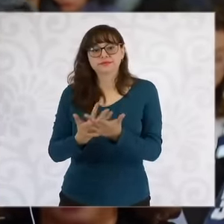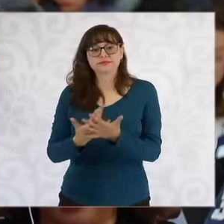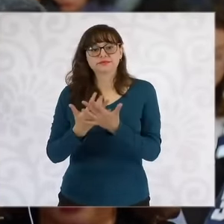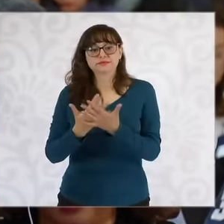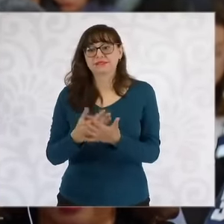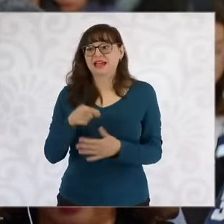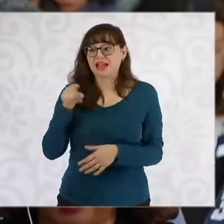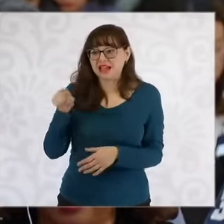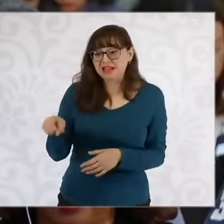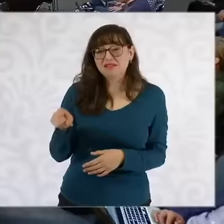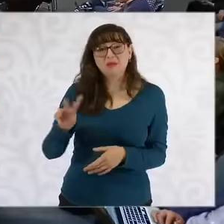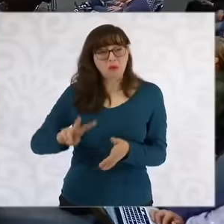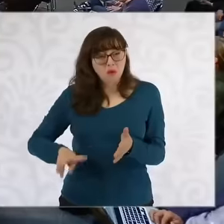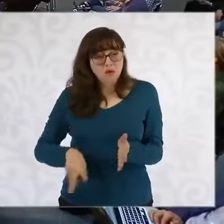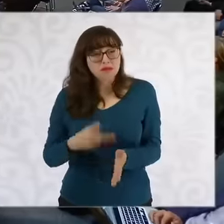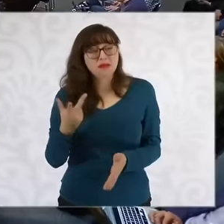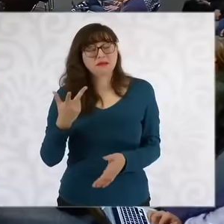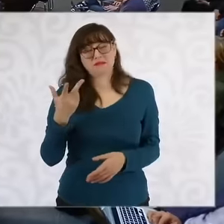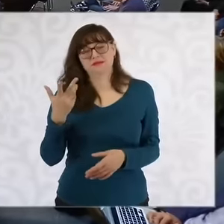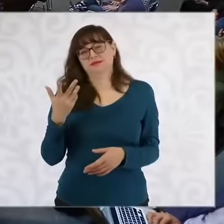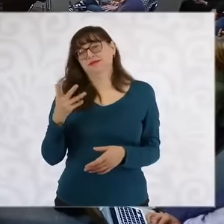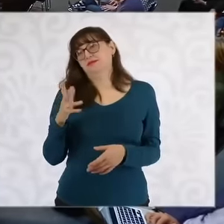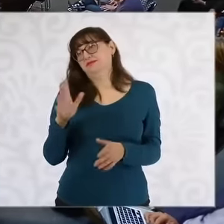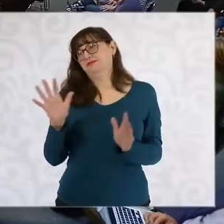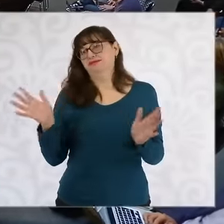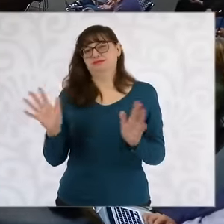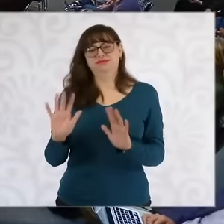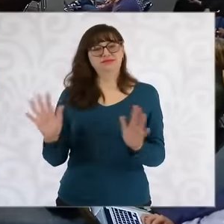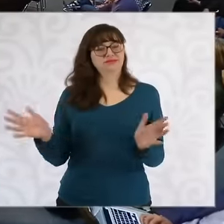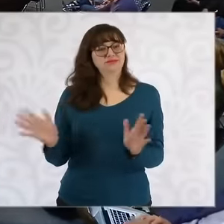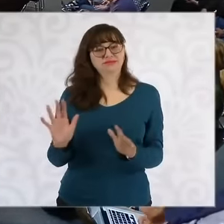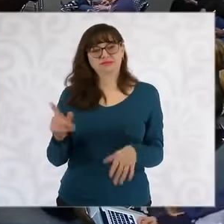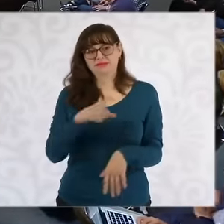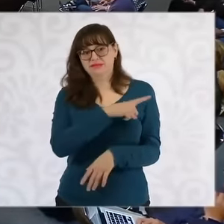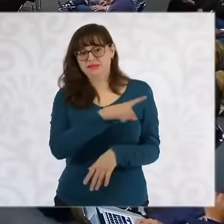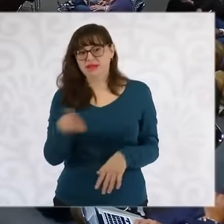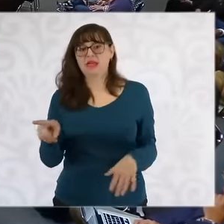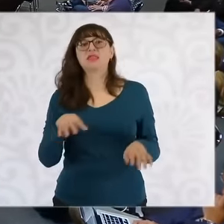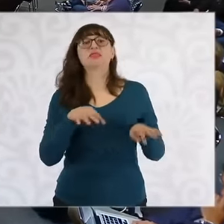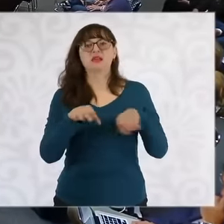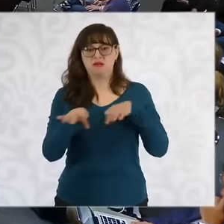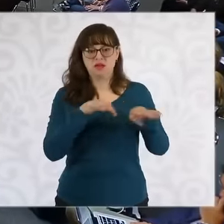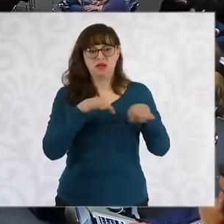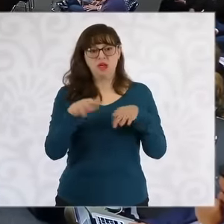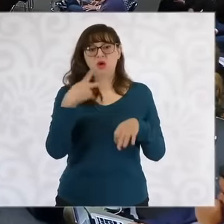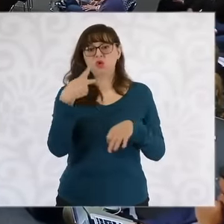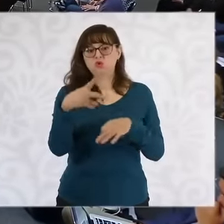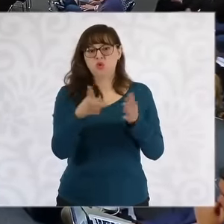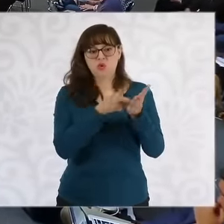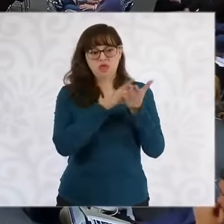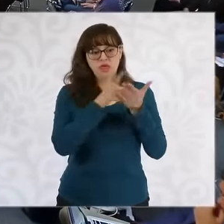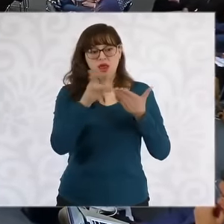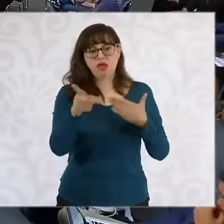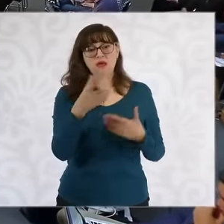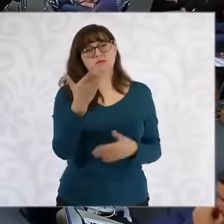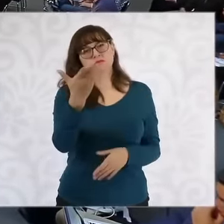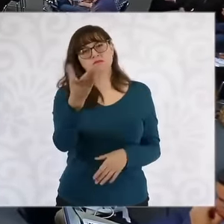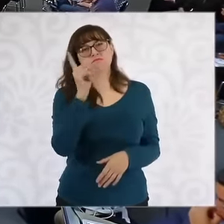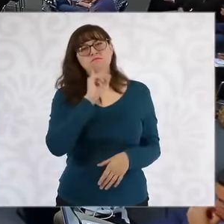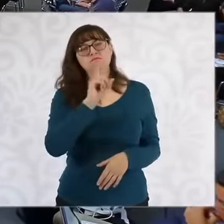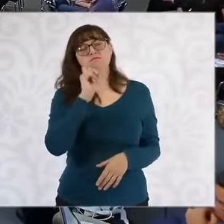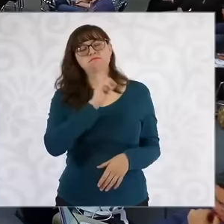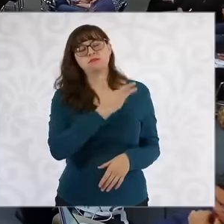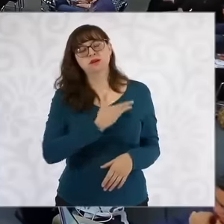iban, pues, esta violación a los derechos de los trabajadores, y llaman pues al humanismo que usted tiene en